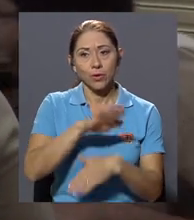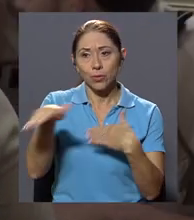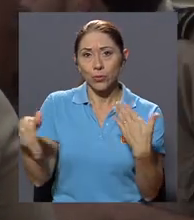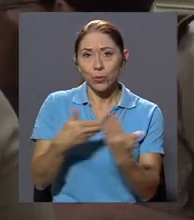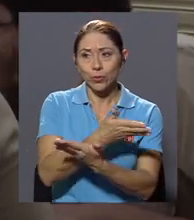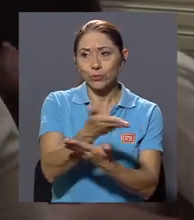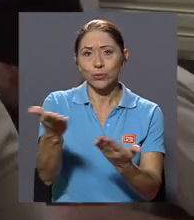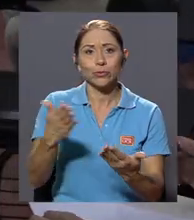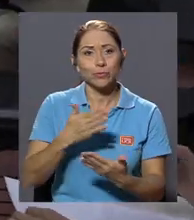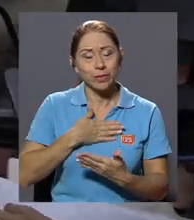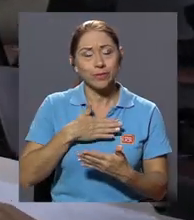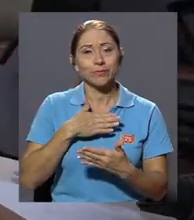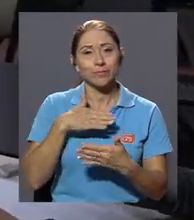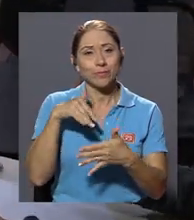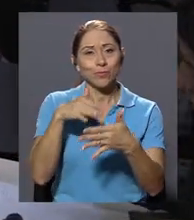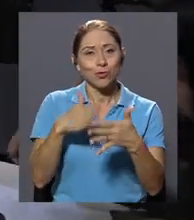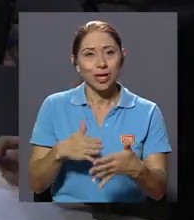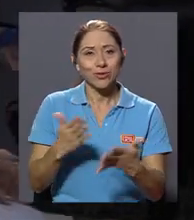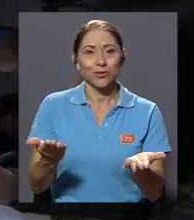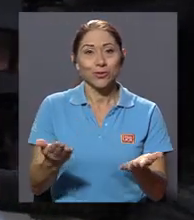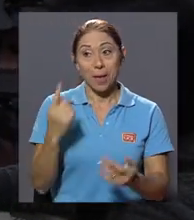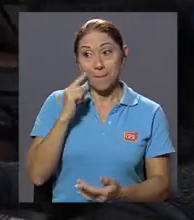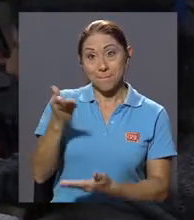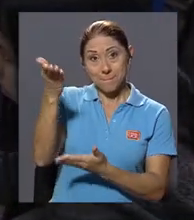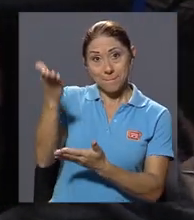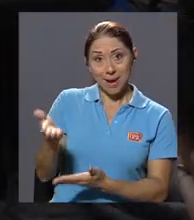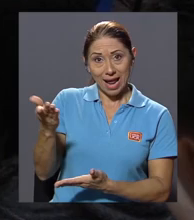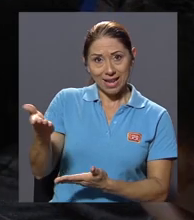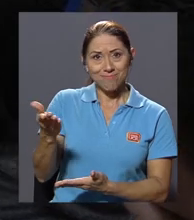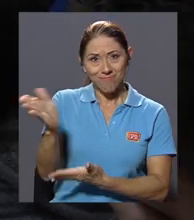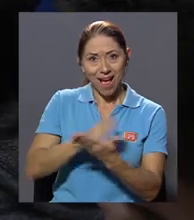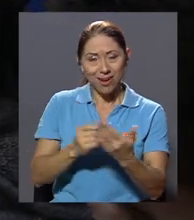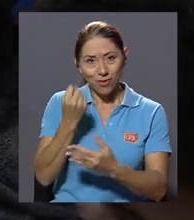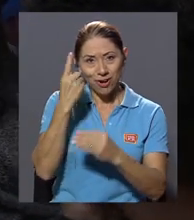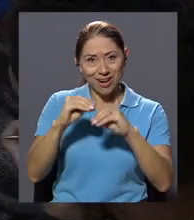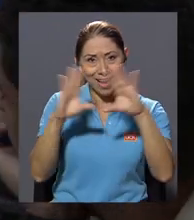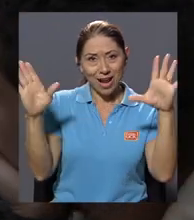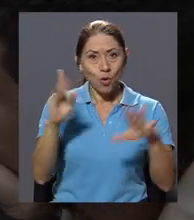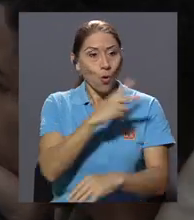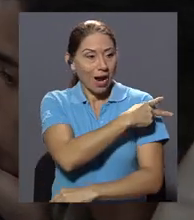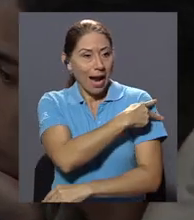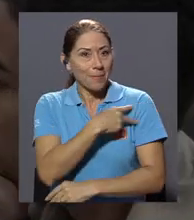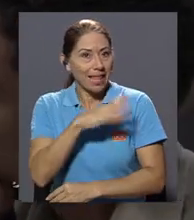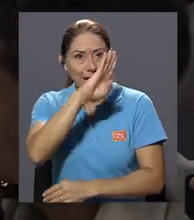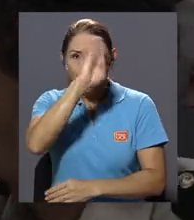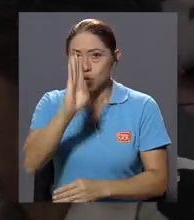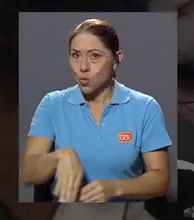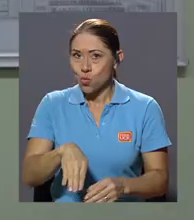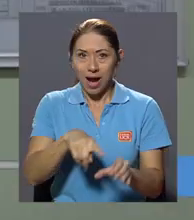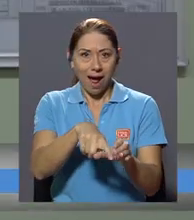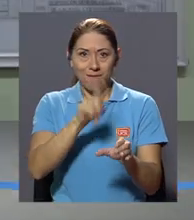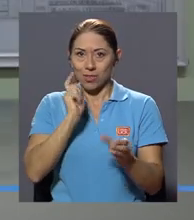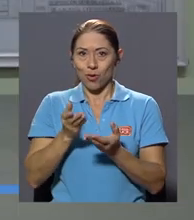Por mis muchachos. Y es que para José María Silos hay algo claro. Un capitán nunca abandona el barco.